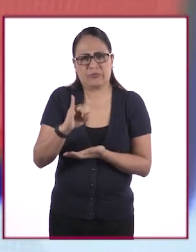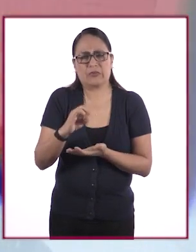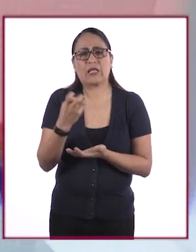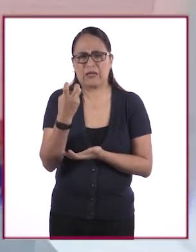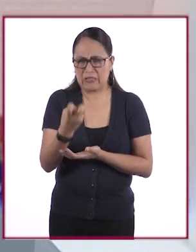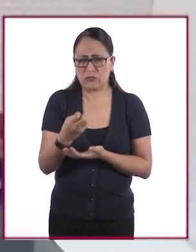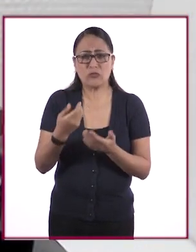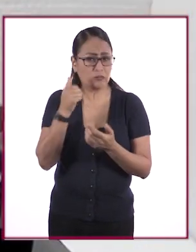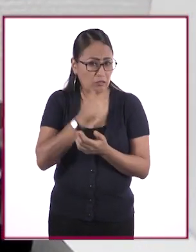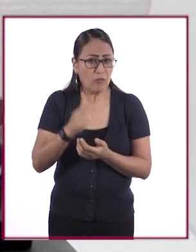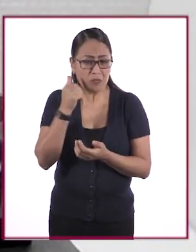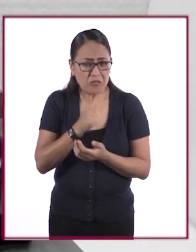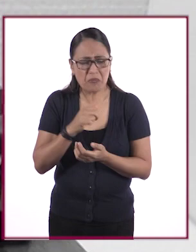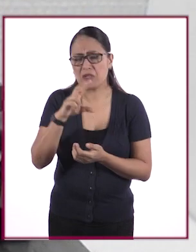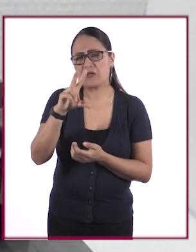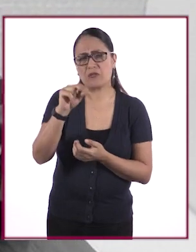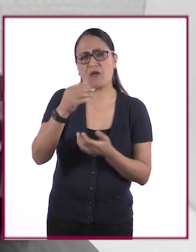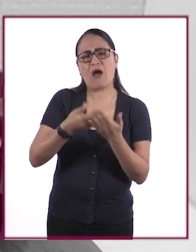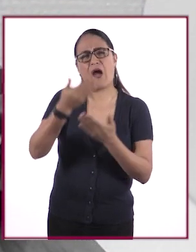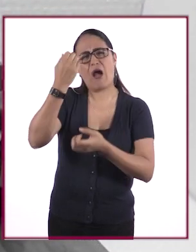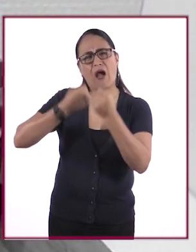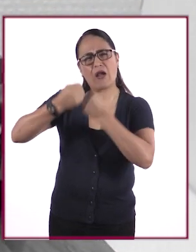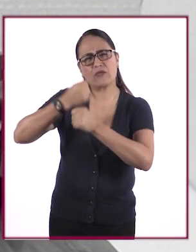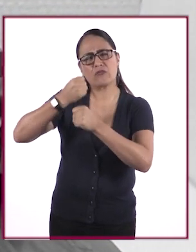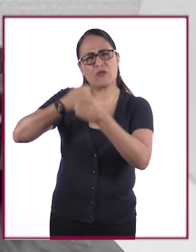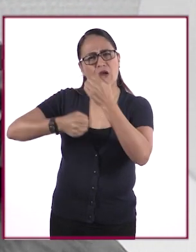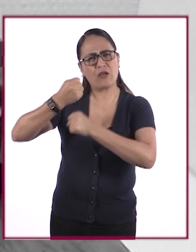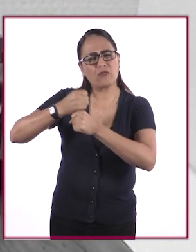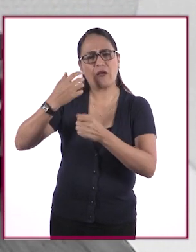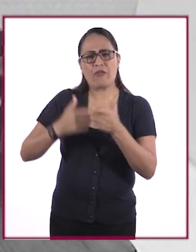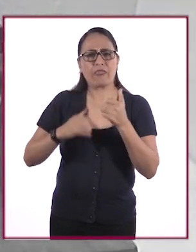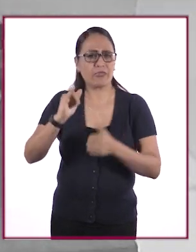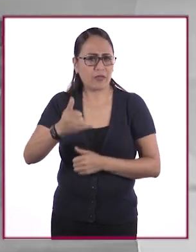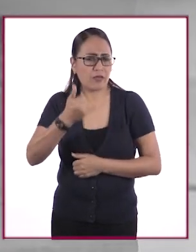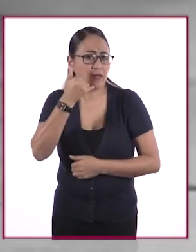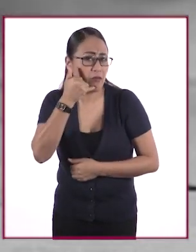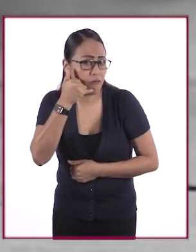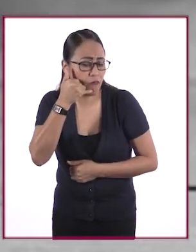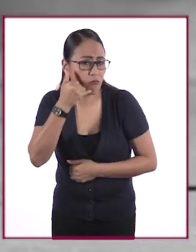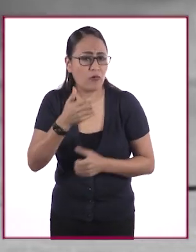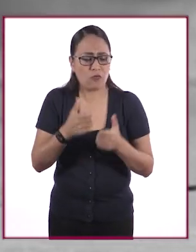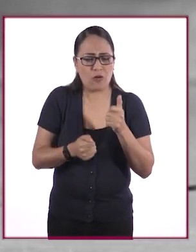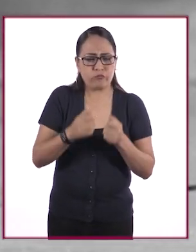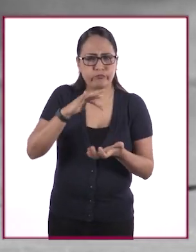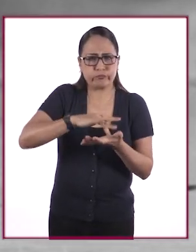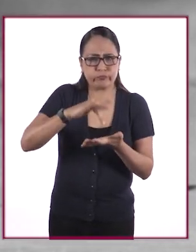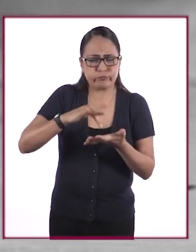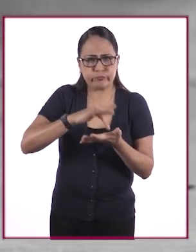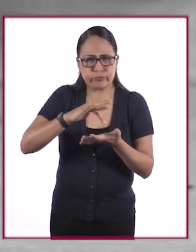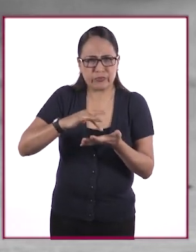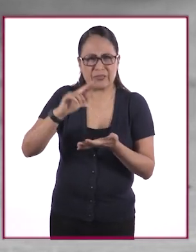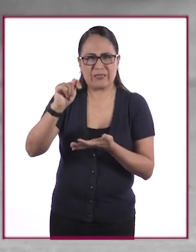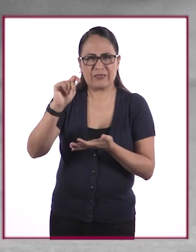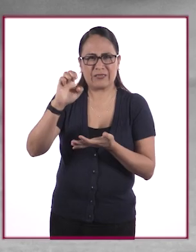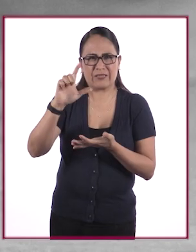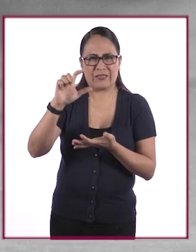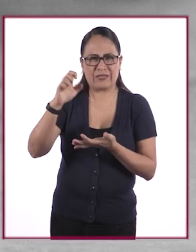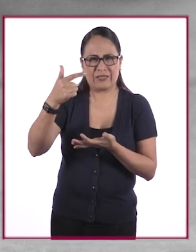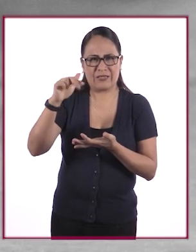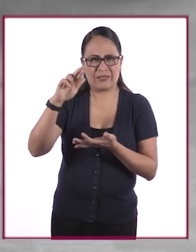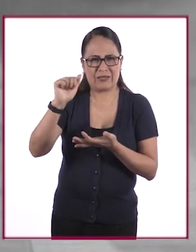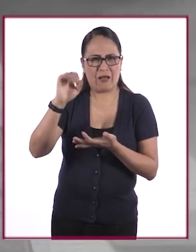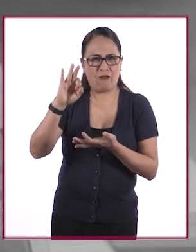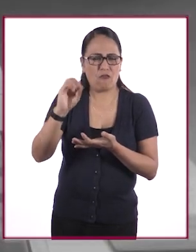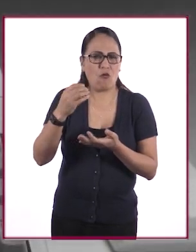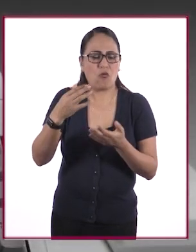así. Hace algunos años, el teléfono y el telégrafo eran los principales medios de comunicación, mientras que las